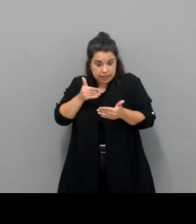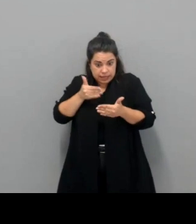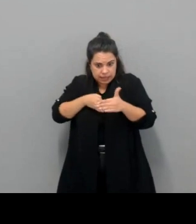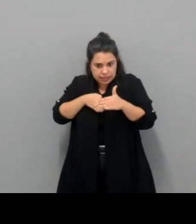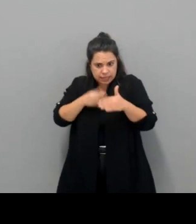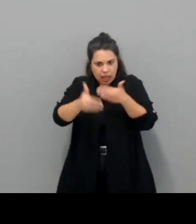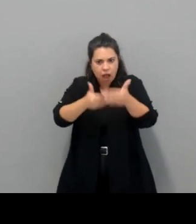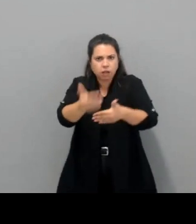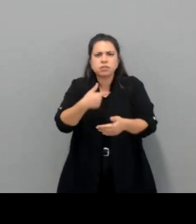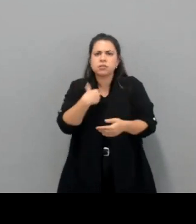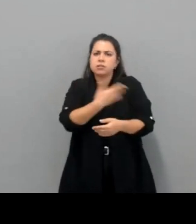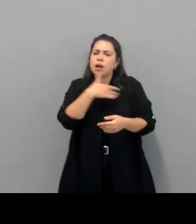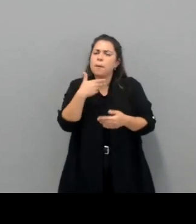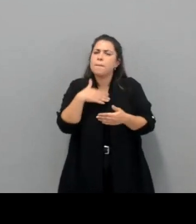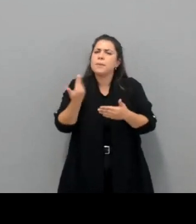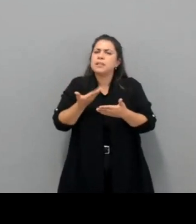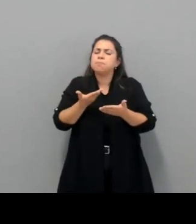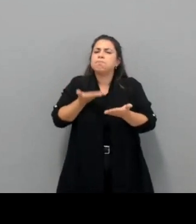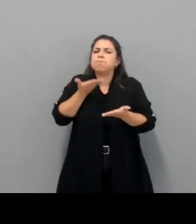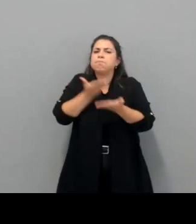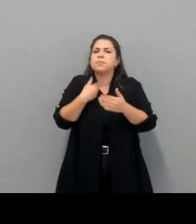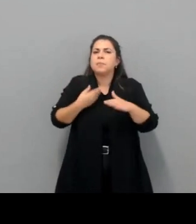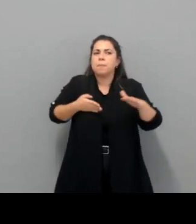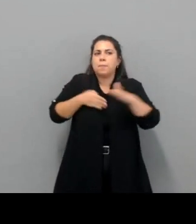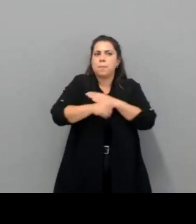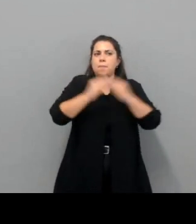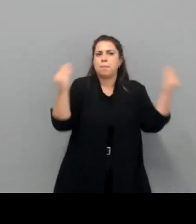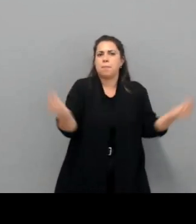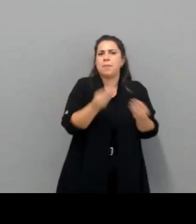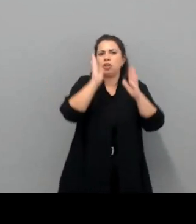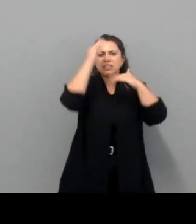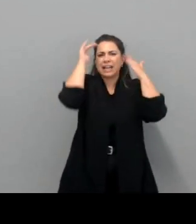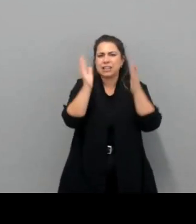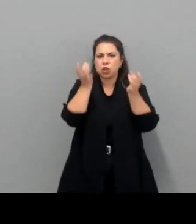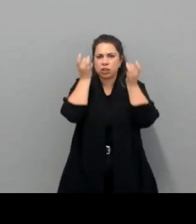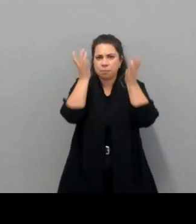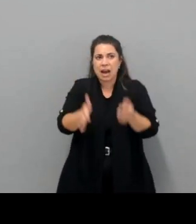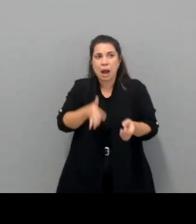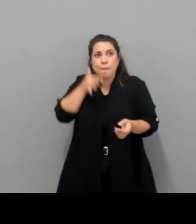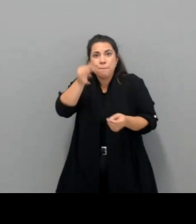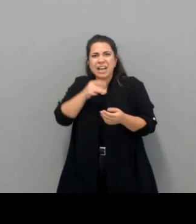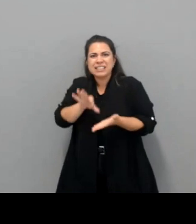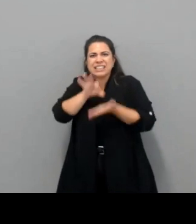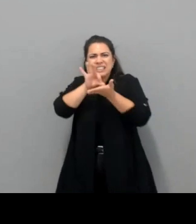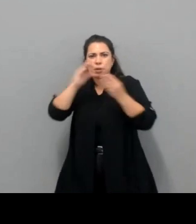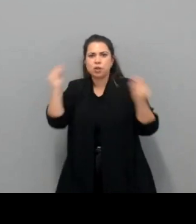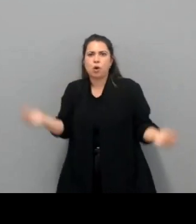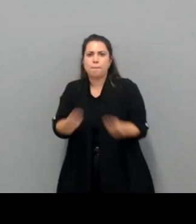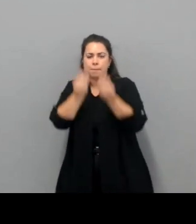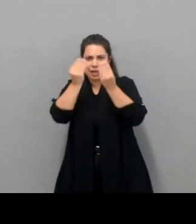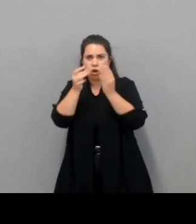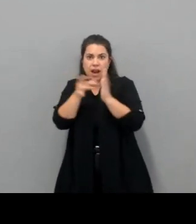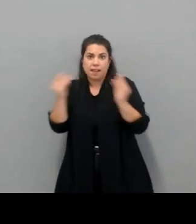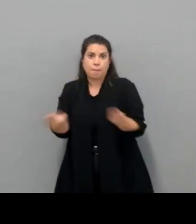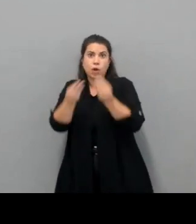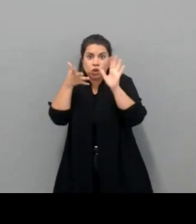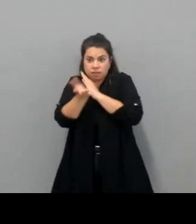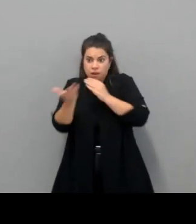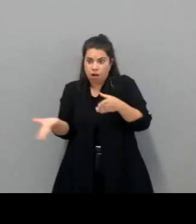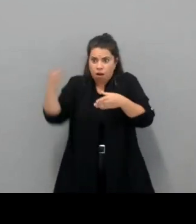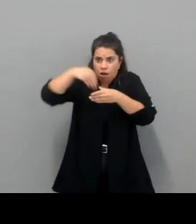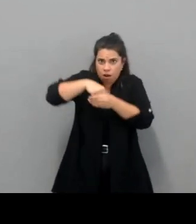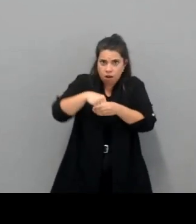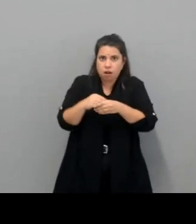acceso a la atención temprana y desarrollo en sus servicios. Esto incluye el apoyo a las familias,